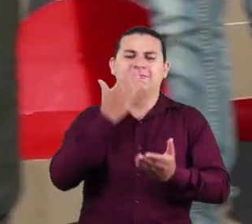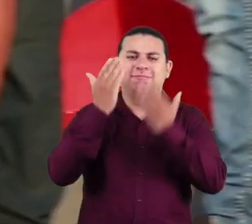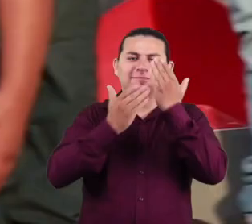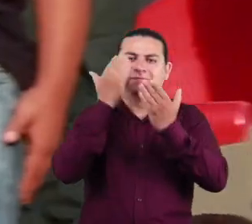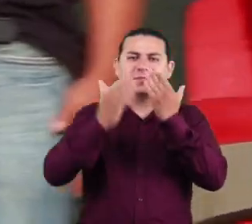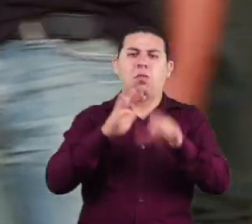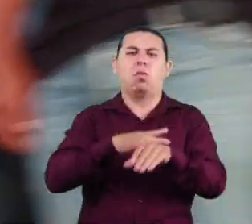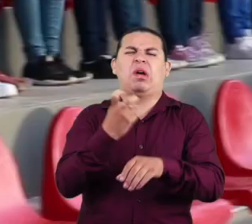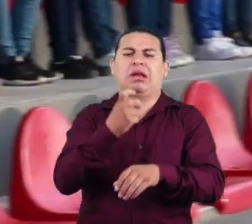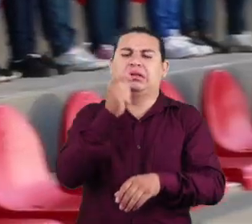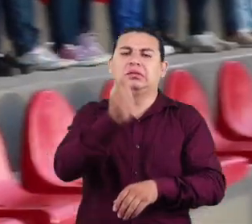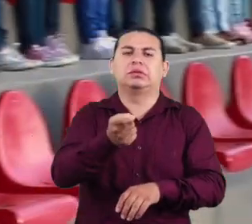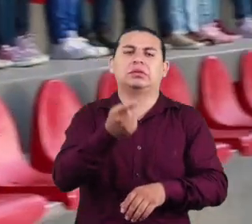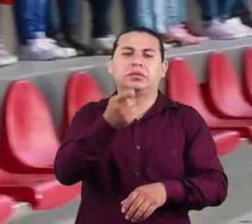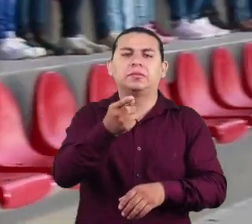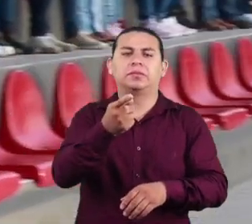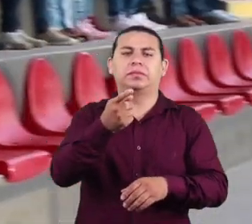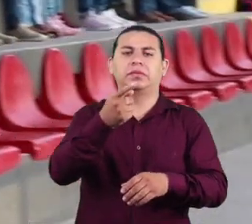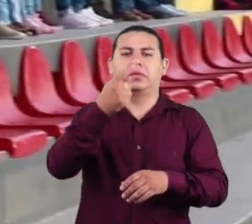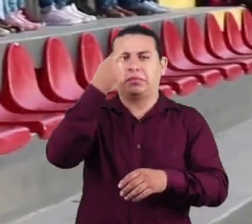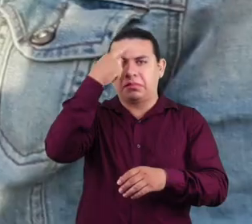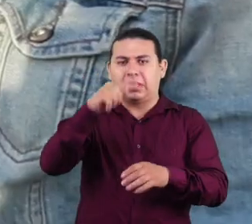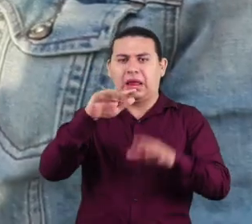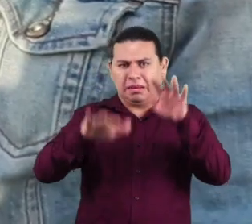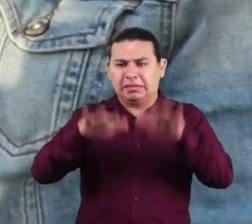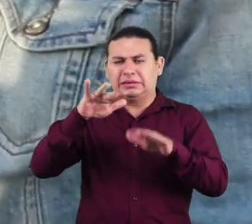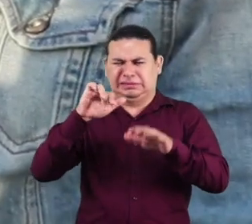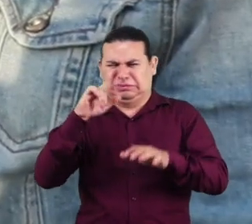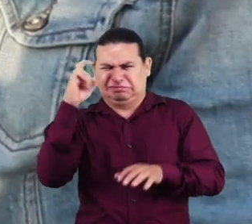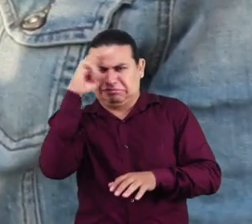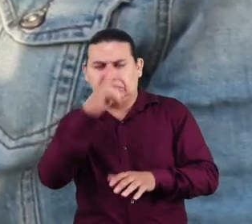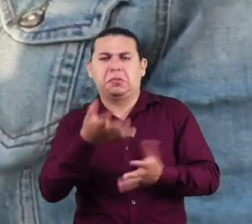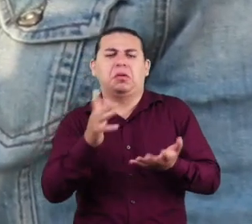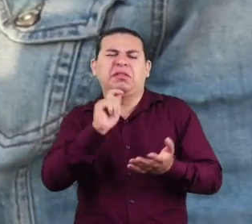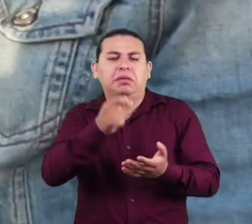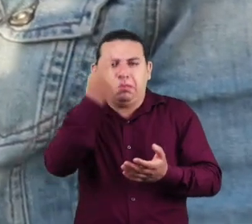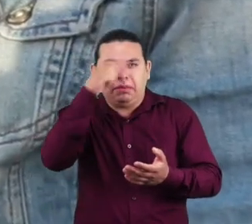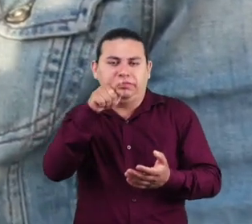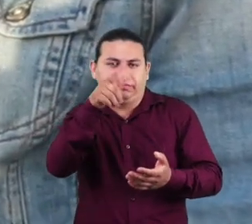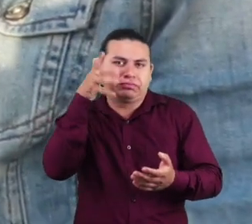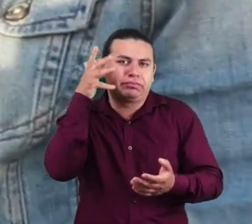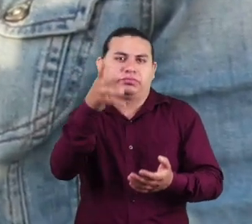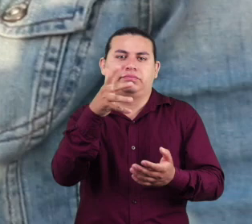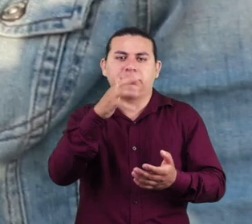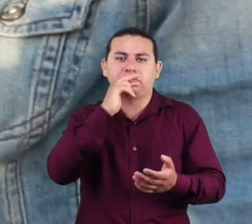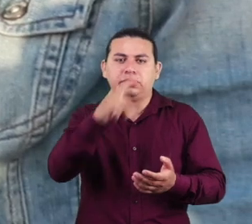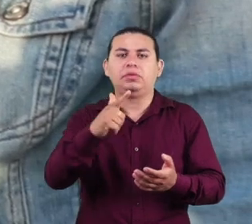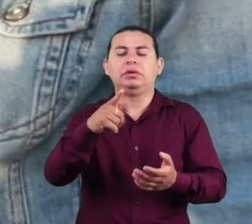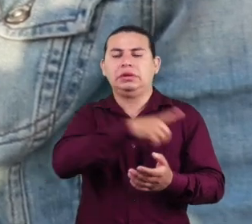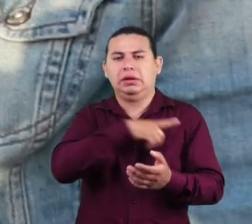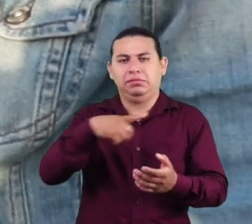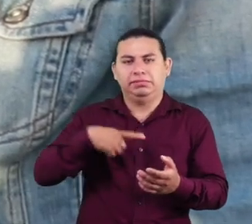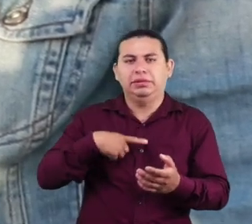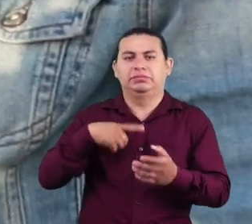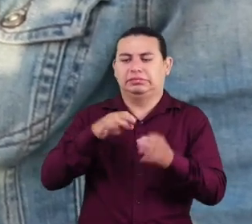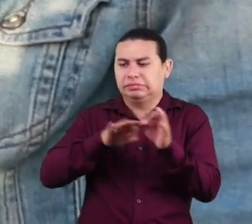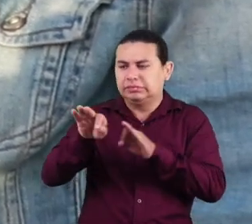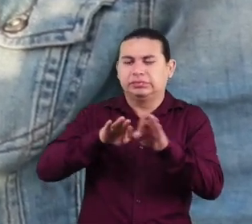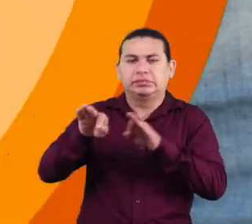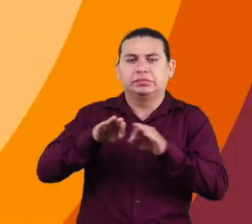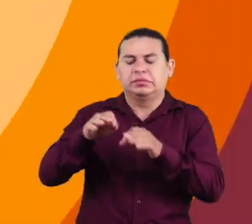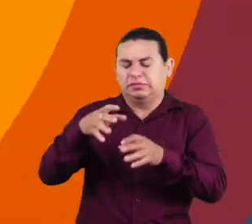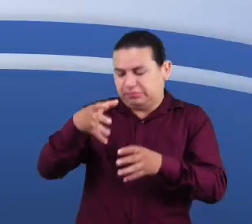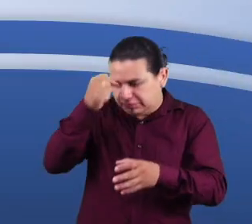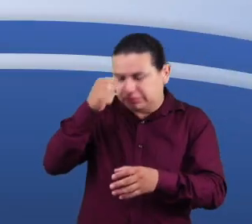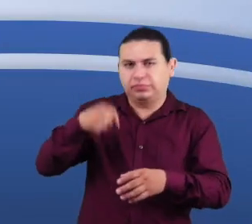porque pues es difícil a veces, pero yo los invito a que sigan estudiando. Yo quedé en la Facultad de Enfermería y Obstetricia de